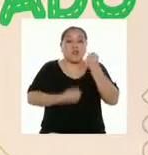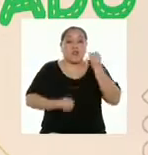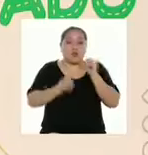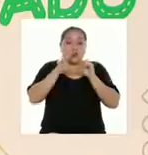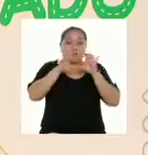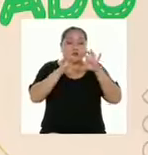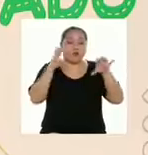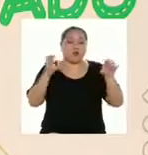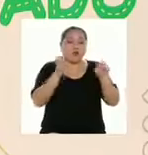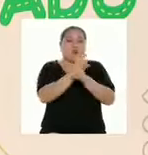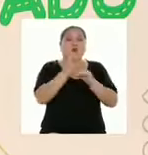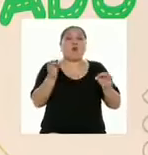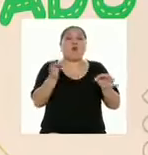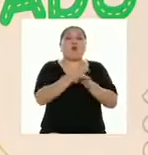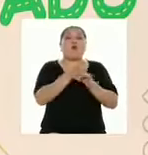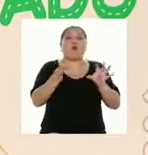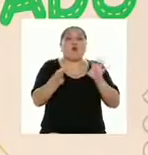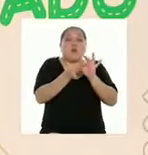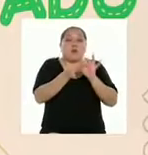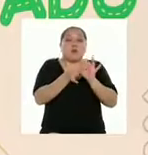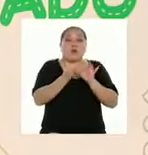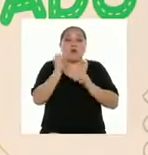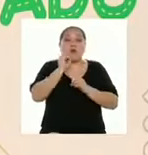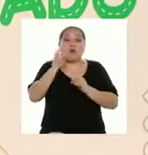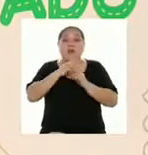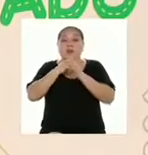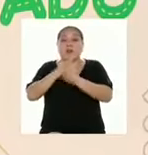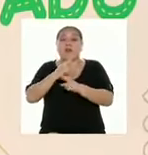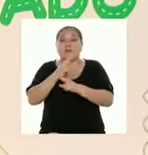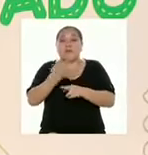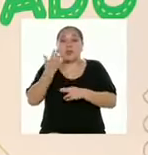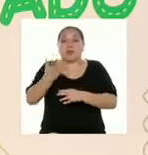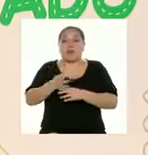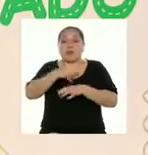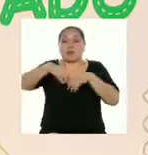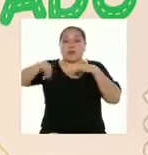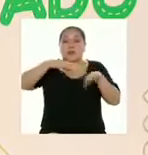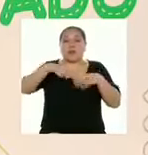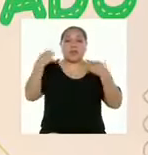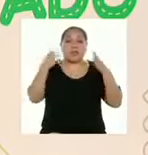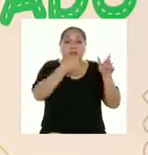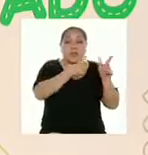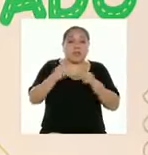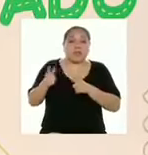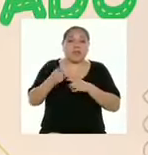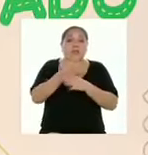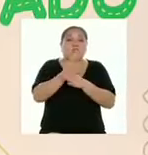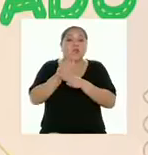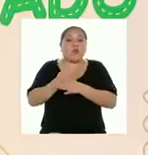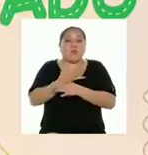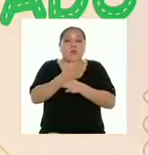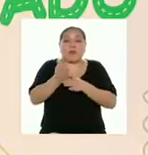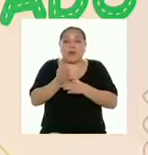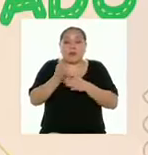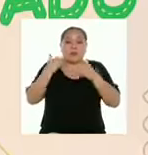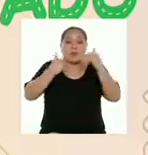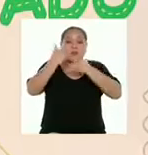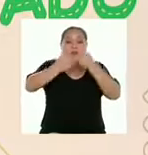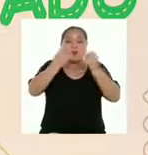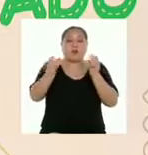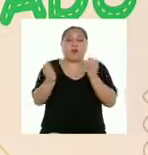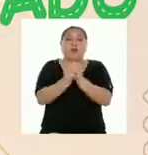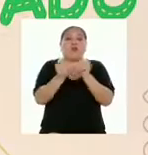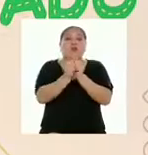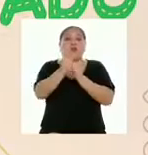los representen por separado. Cuando los tengan listos, compartan sus procedimientos y resultados con sus compañeras y